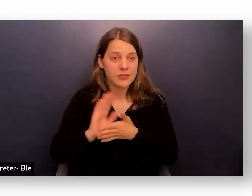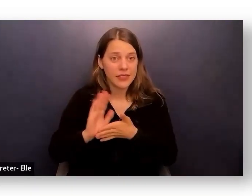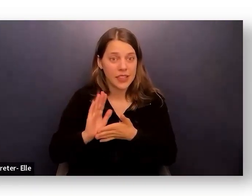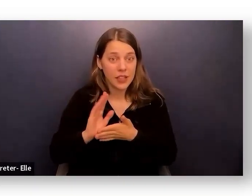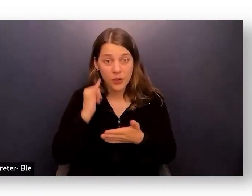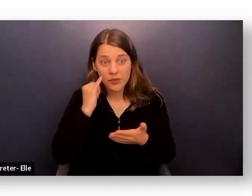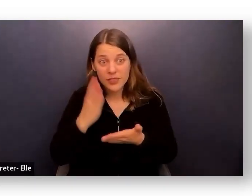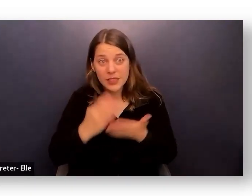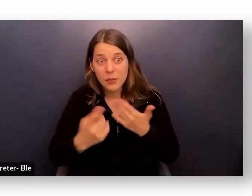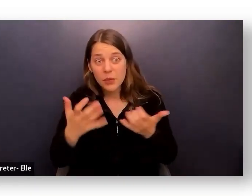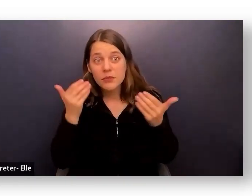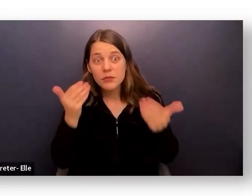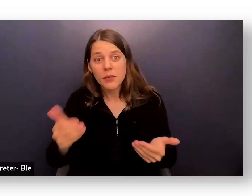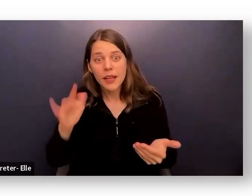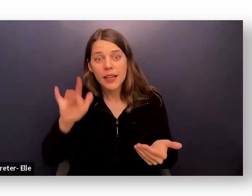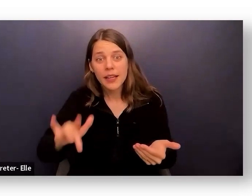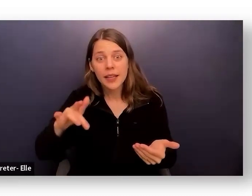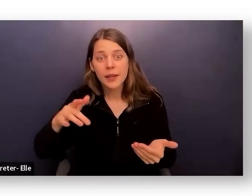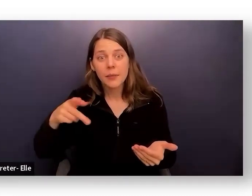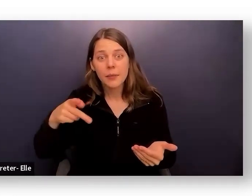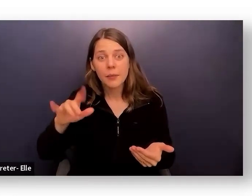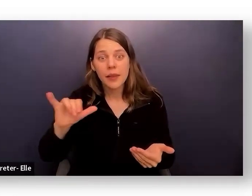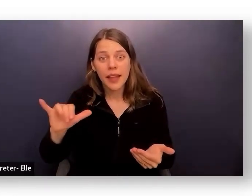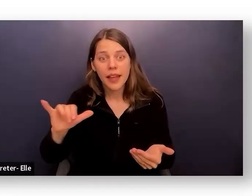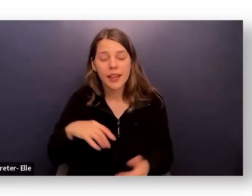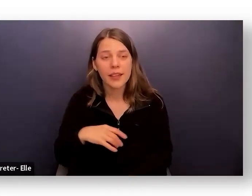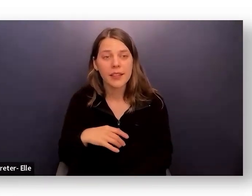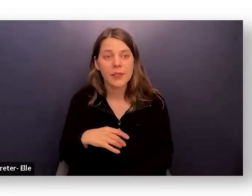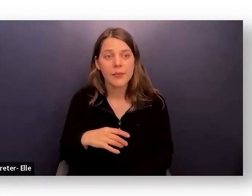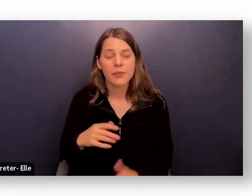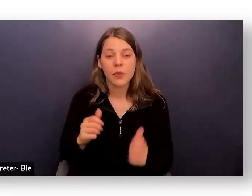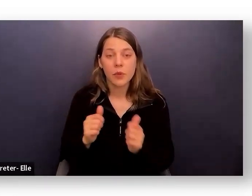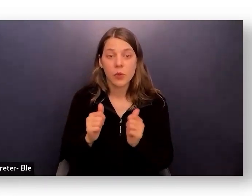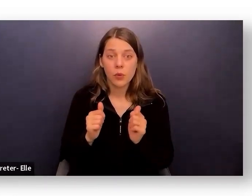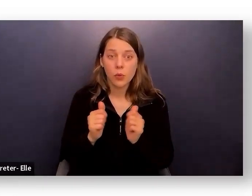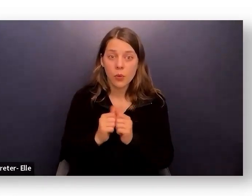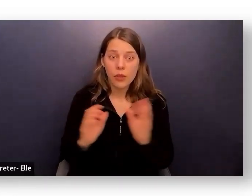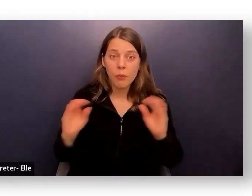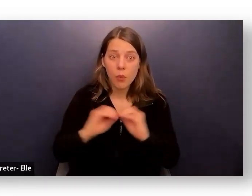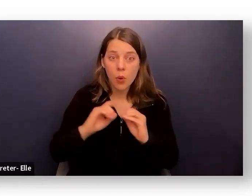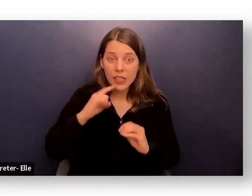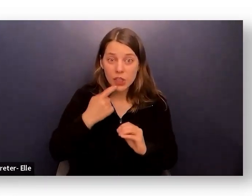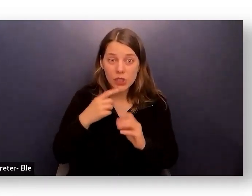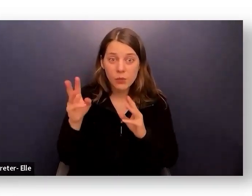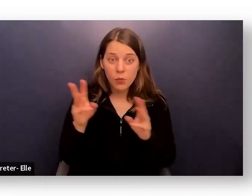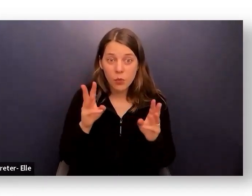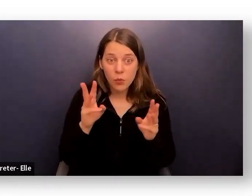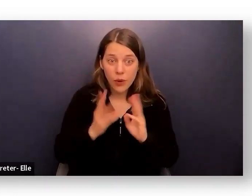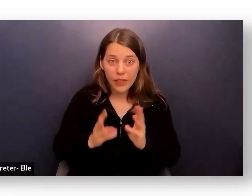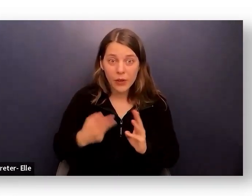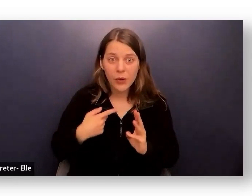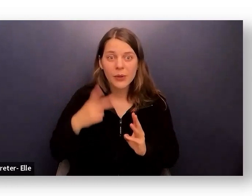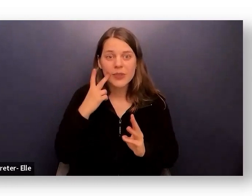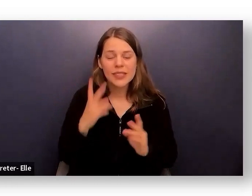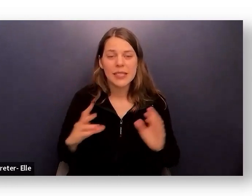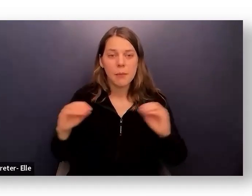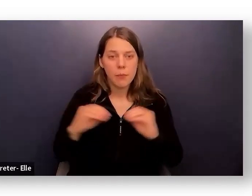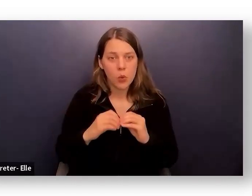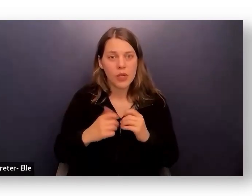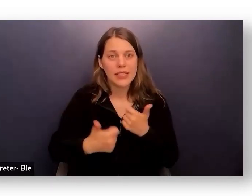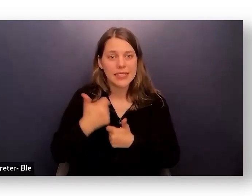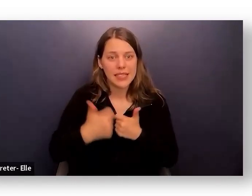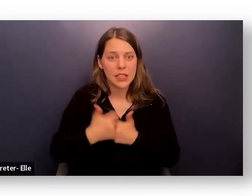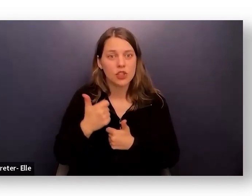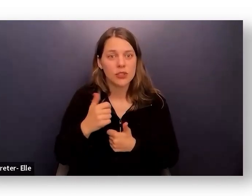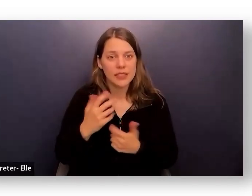para la temporada de incendios. Y hay un video que vamos a poder comenzar ahorita. Con un clima más extremo, estamos